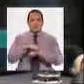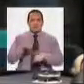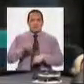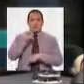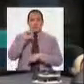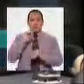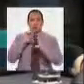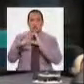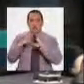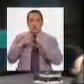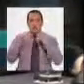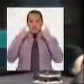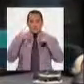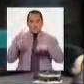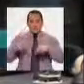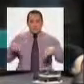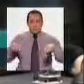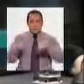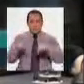conversación